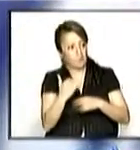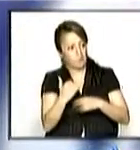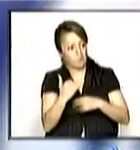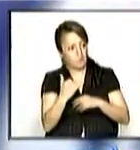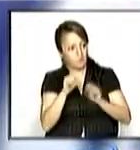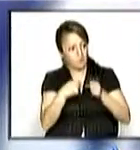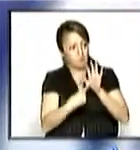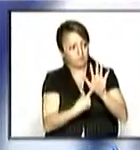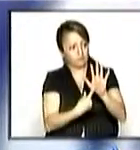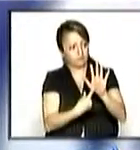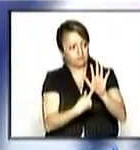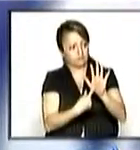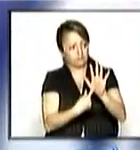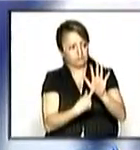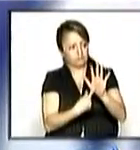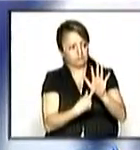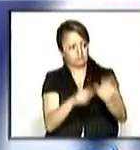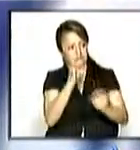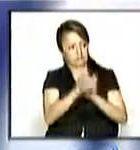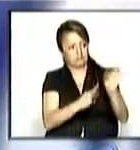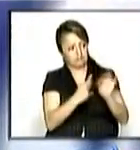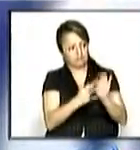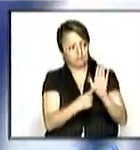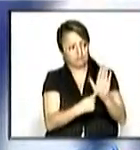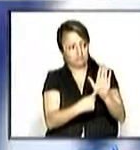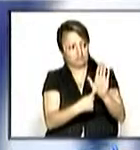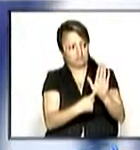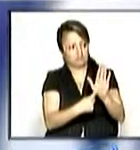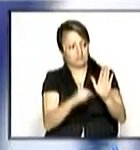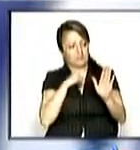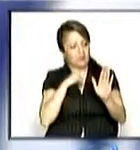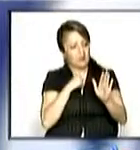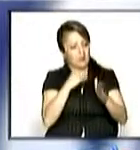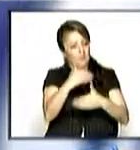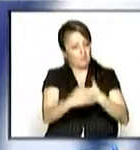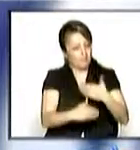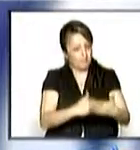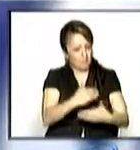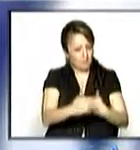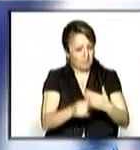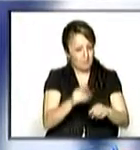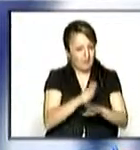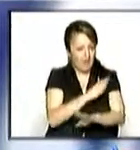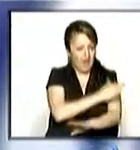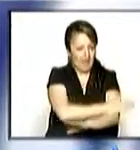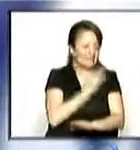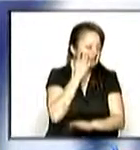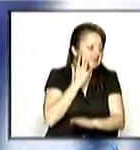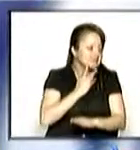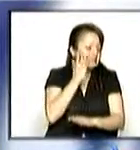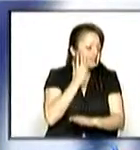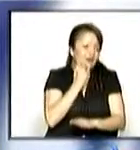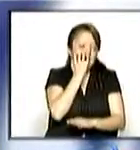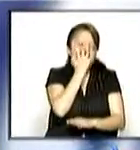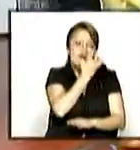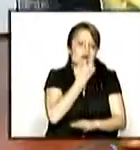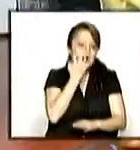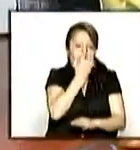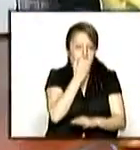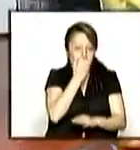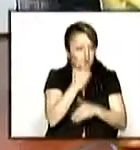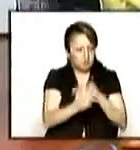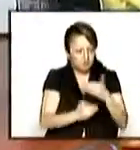momento, son prótesis totales que tienen un proceso a nivel de termocurado, es decir, estos tipos